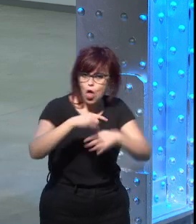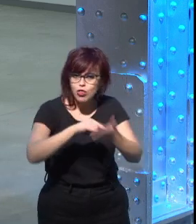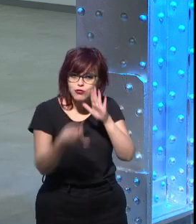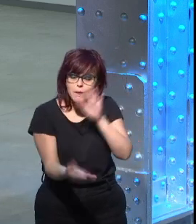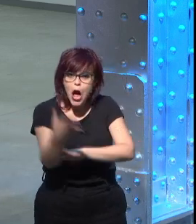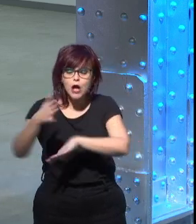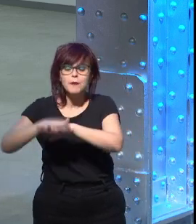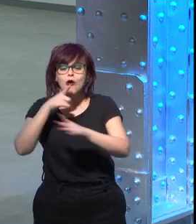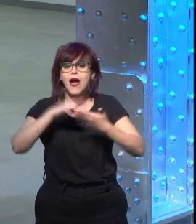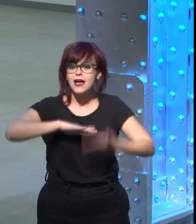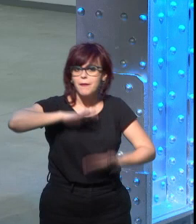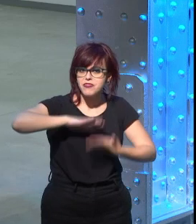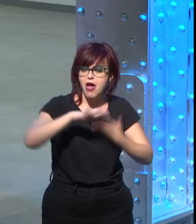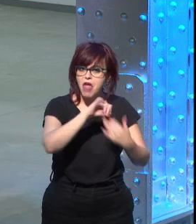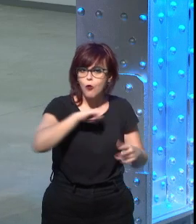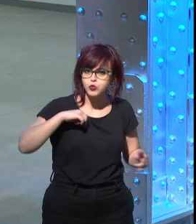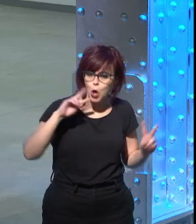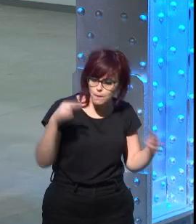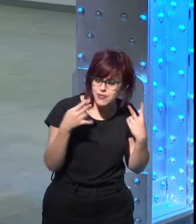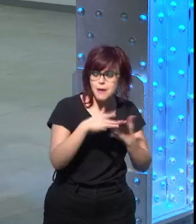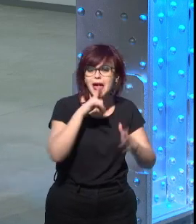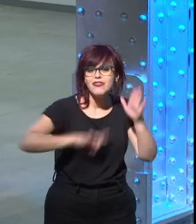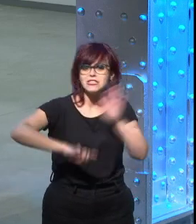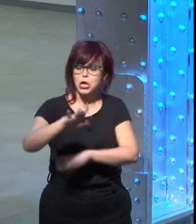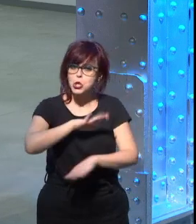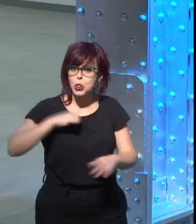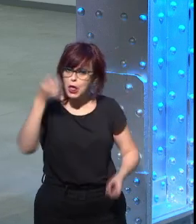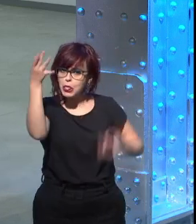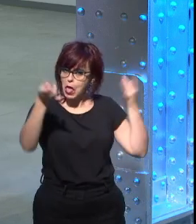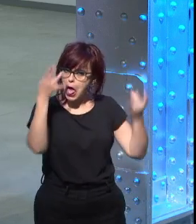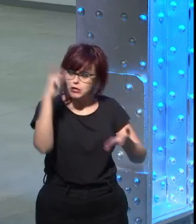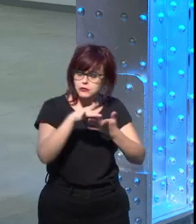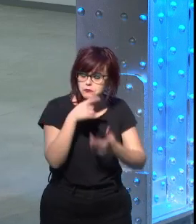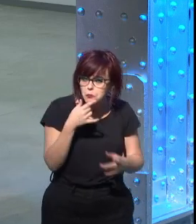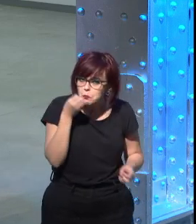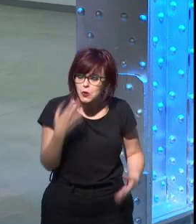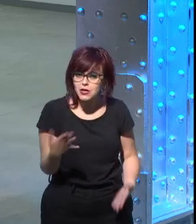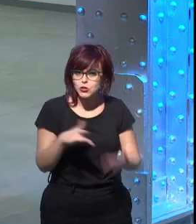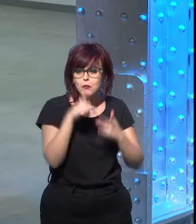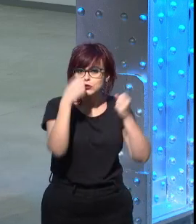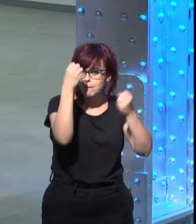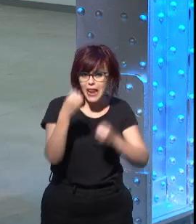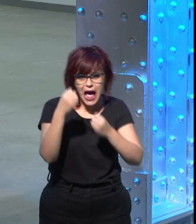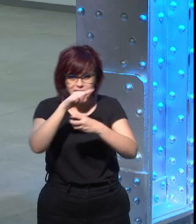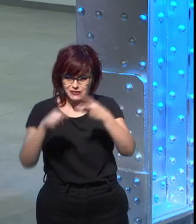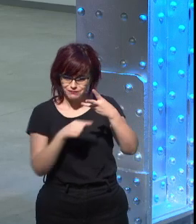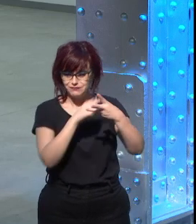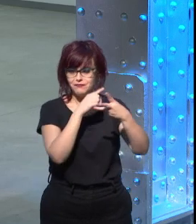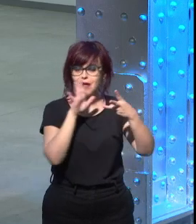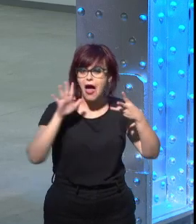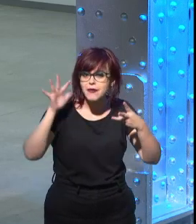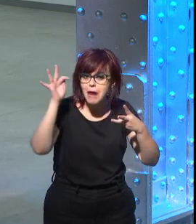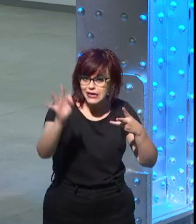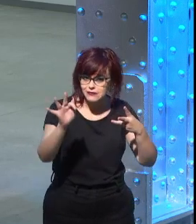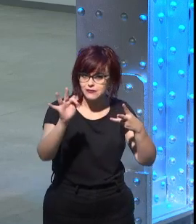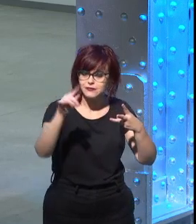que exista mucha más capacidad de autonomía, más desarrollo de iniciativas, más ideas, son los 3 pilares básicos. Pero además